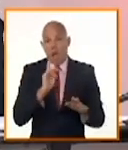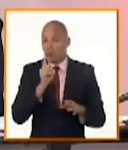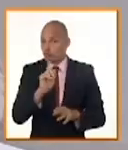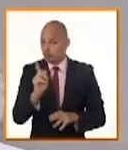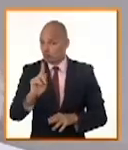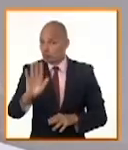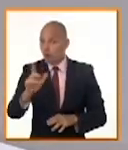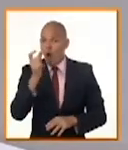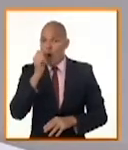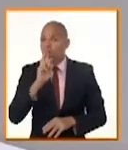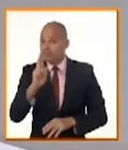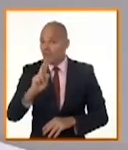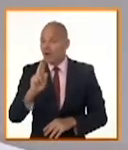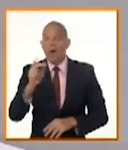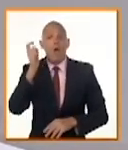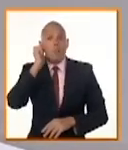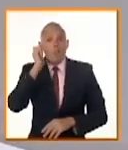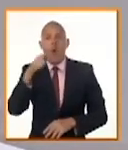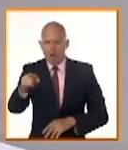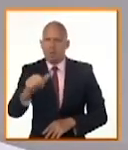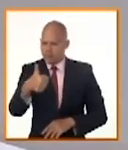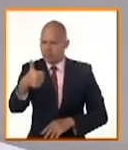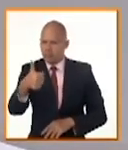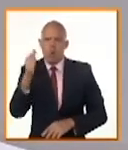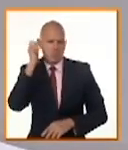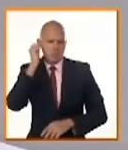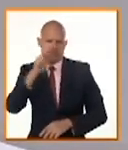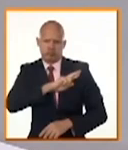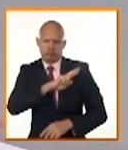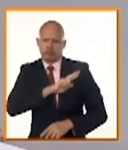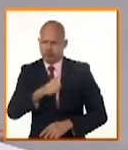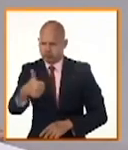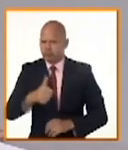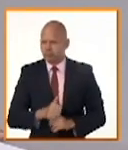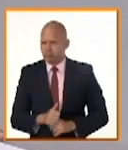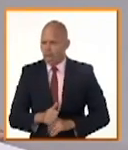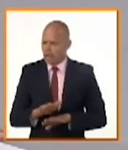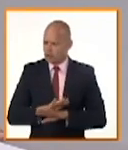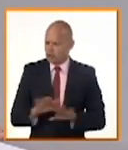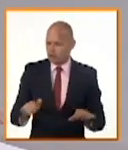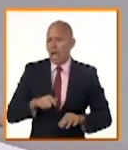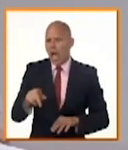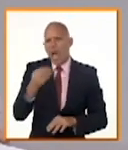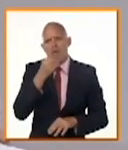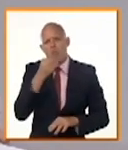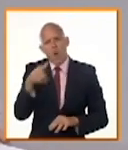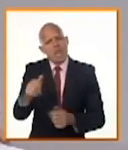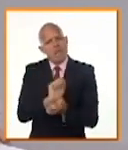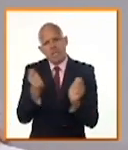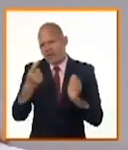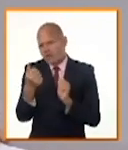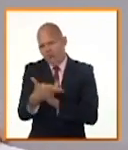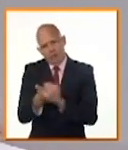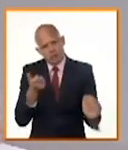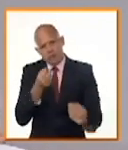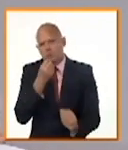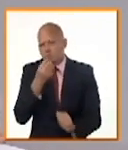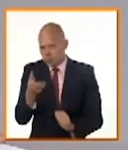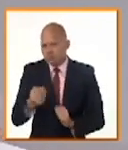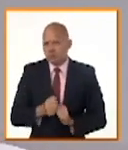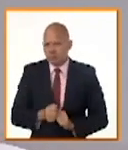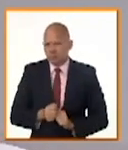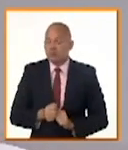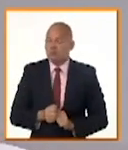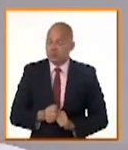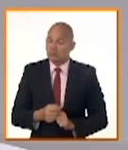sea todo lo que aparte con el banco y a partir de ahí su operación con los cinco mil pesos y su relación con la Caja Chica y los reembolsos que pueda tener o sea estamos también en un proceso de